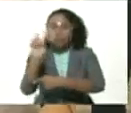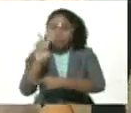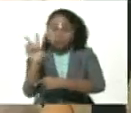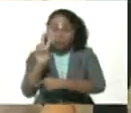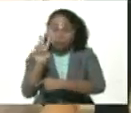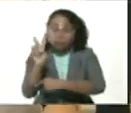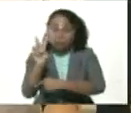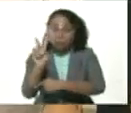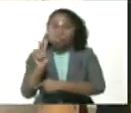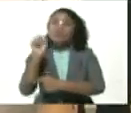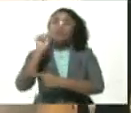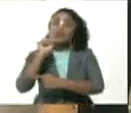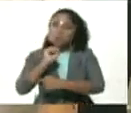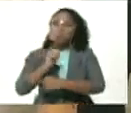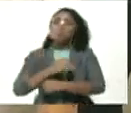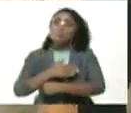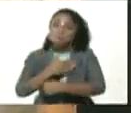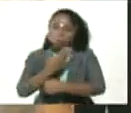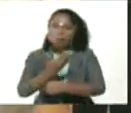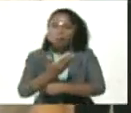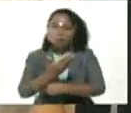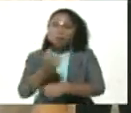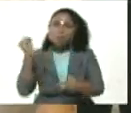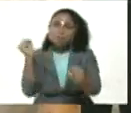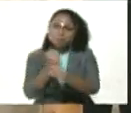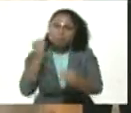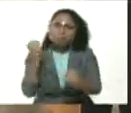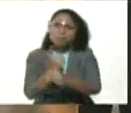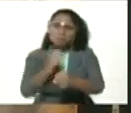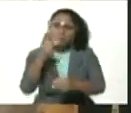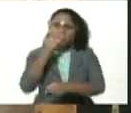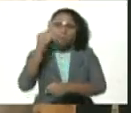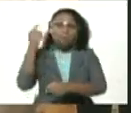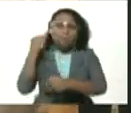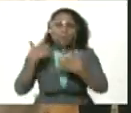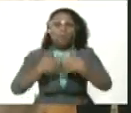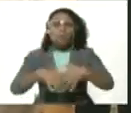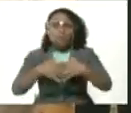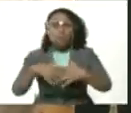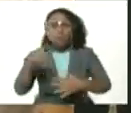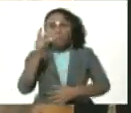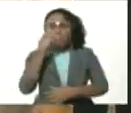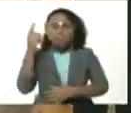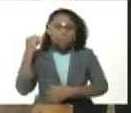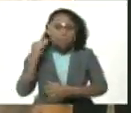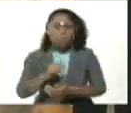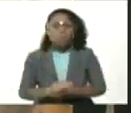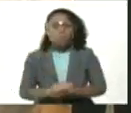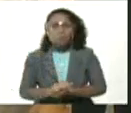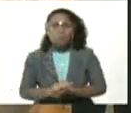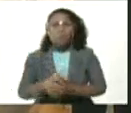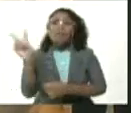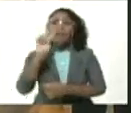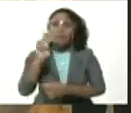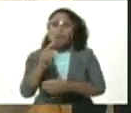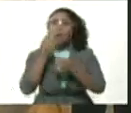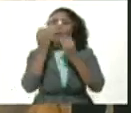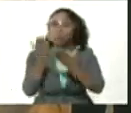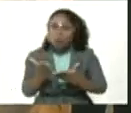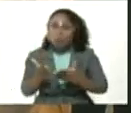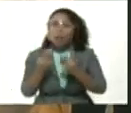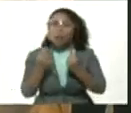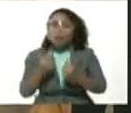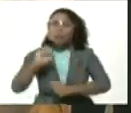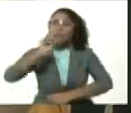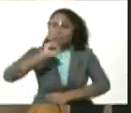Venezuela, sí se puede. Trabajadores, trabajadoras, empresarios, empresarias. Venezuela buena de la economía, sí